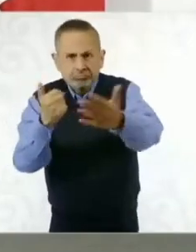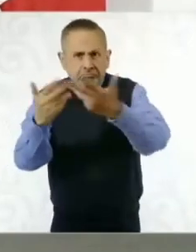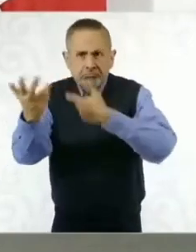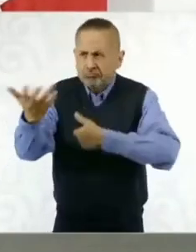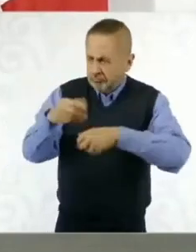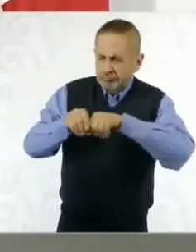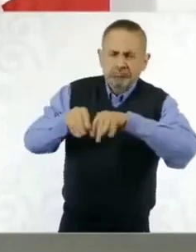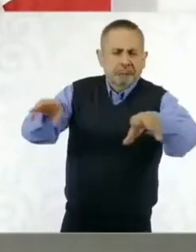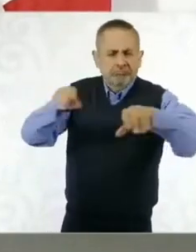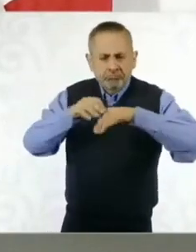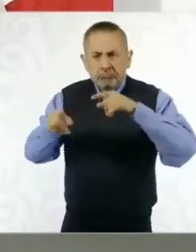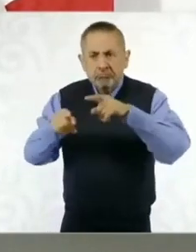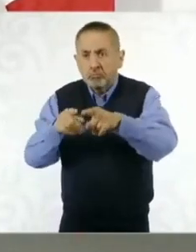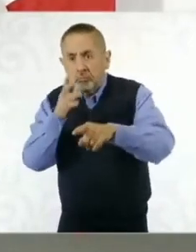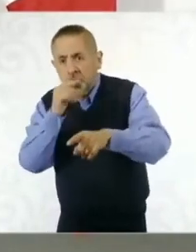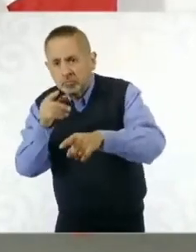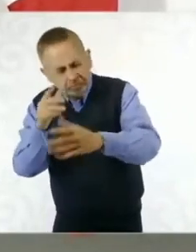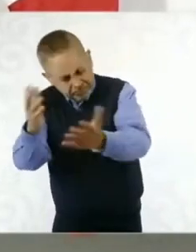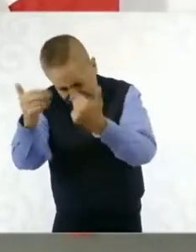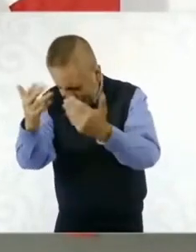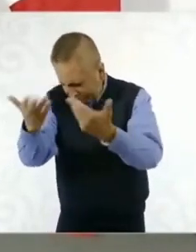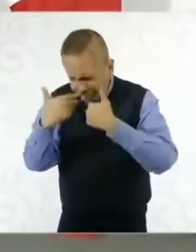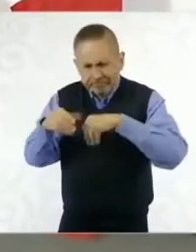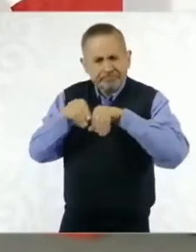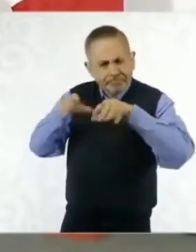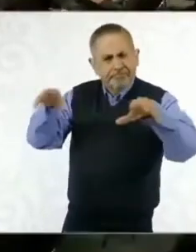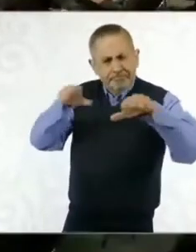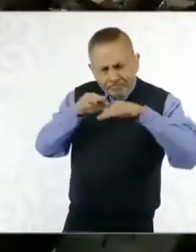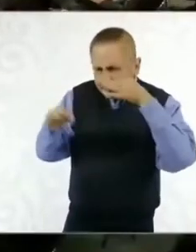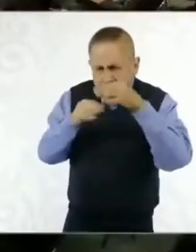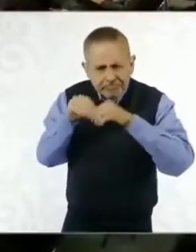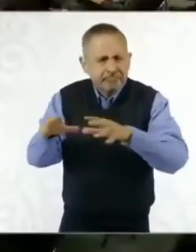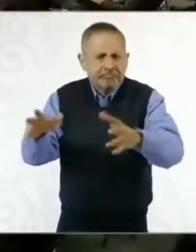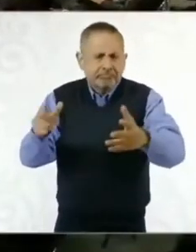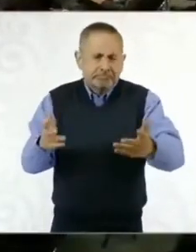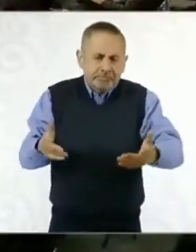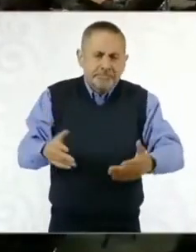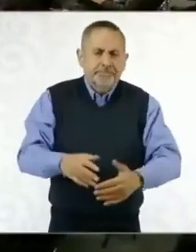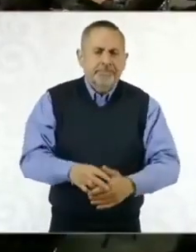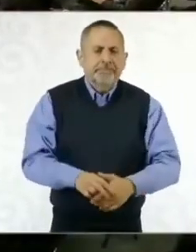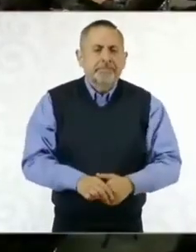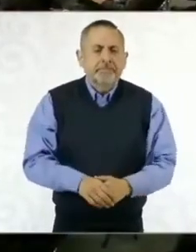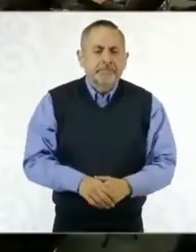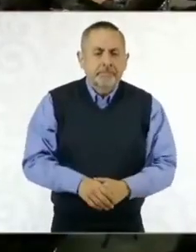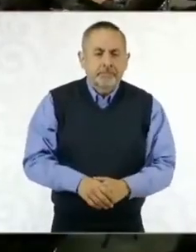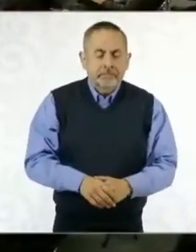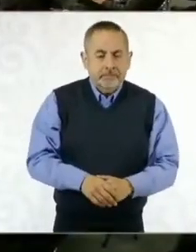tienen voz en nuestro país. Ya fue doblemente